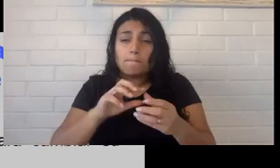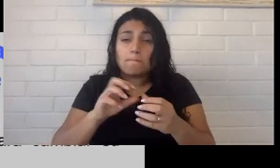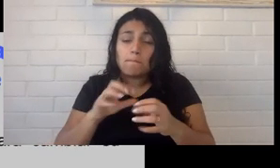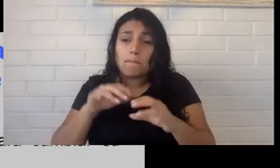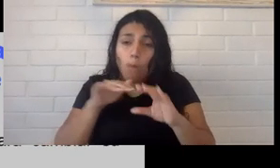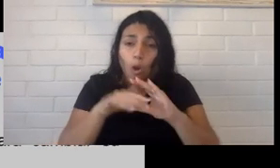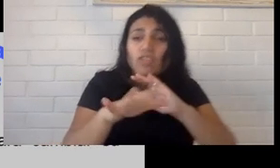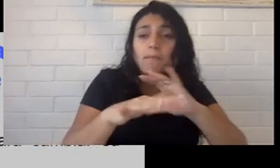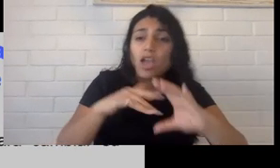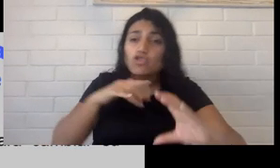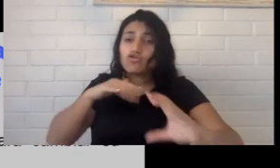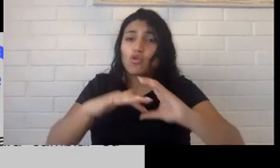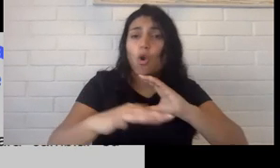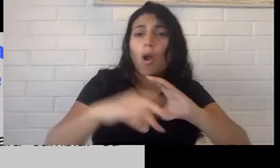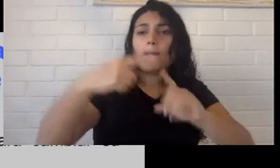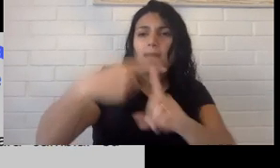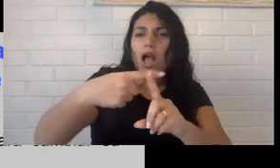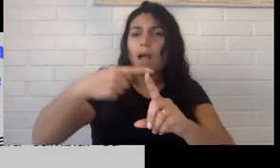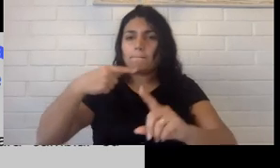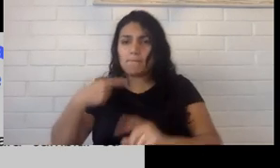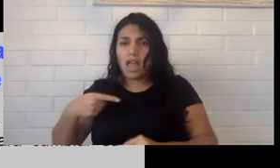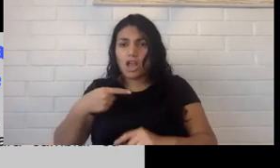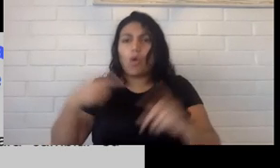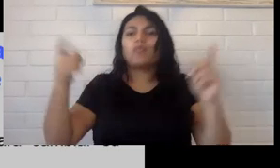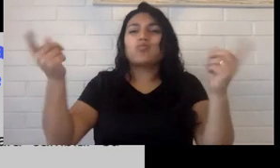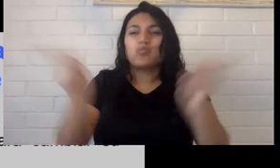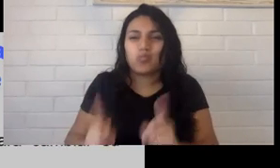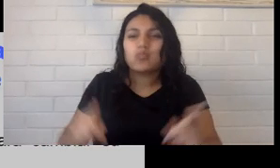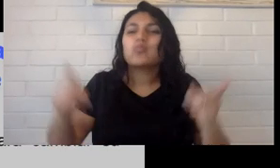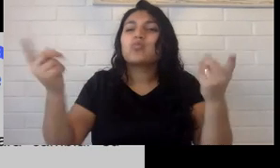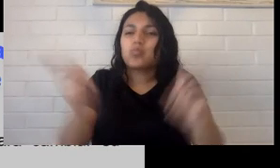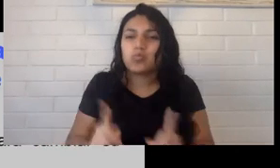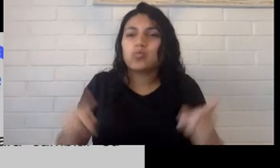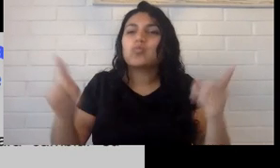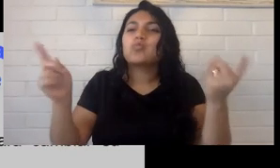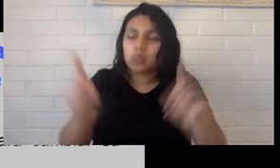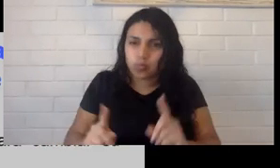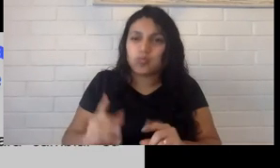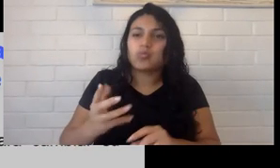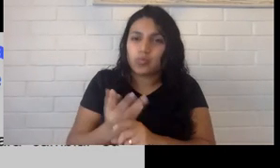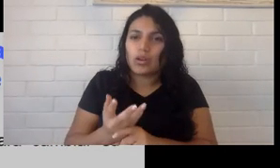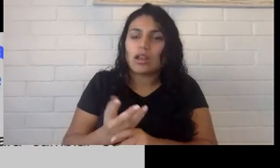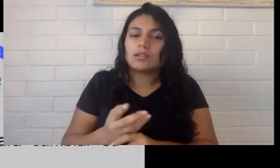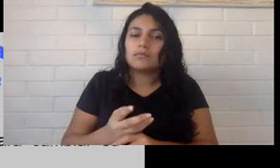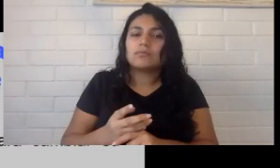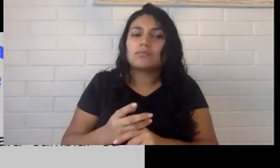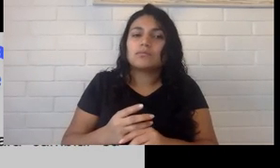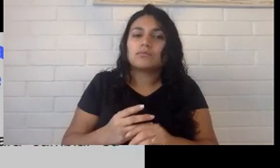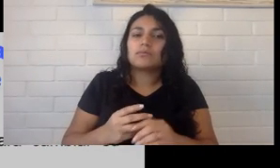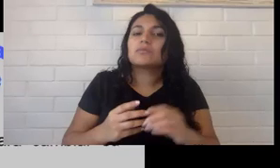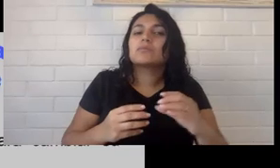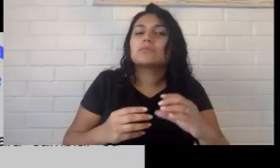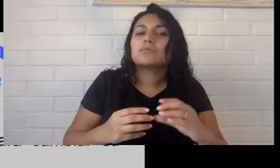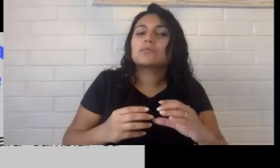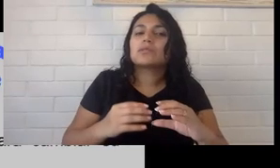carga permite un flujo de corriente, se genera un flujo de corriente que se va a generar